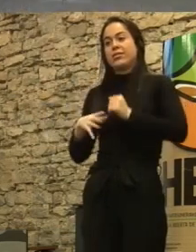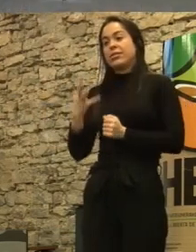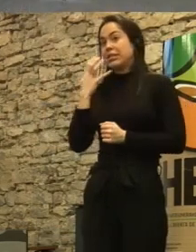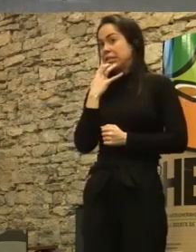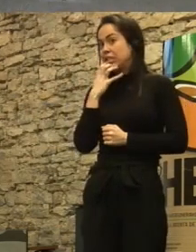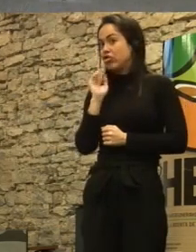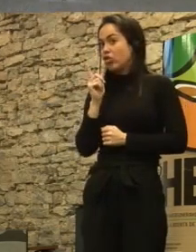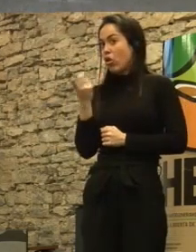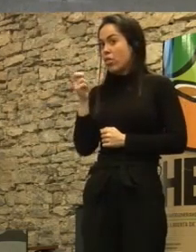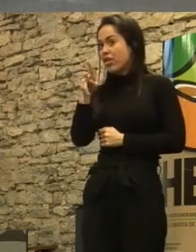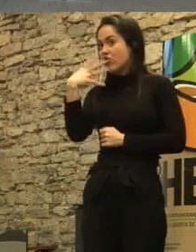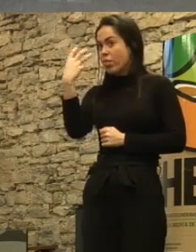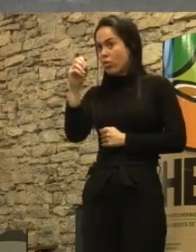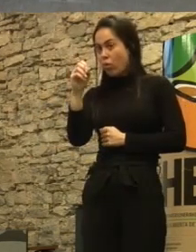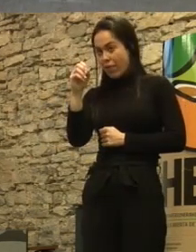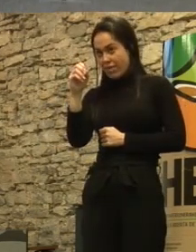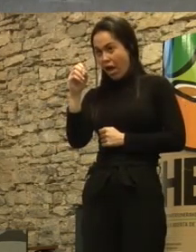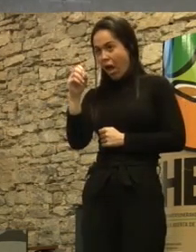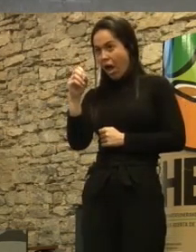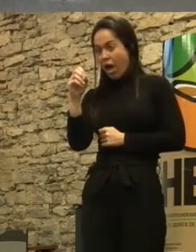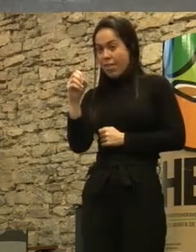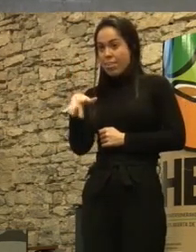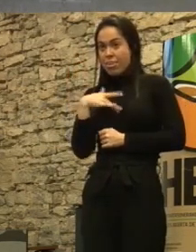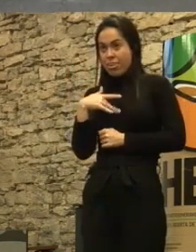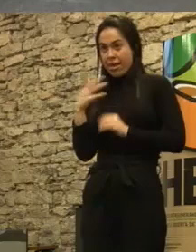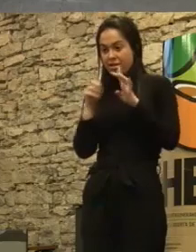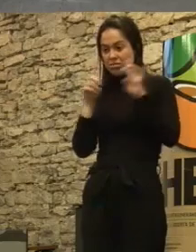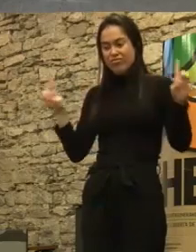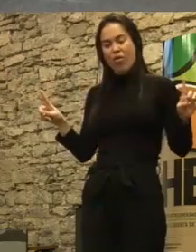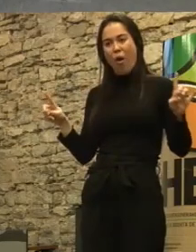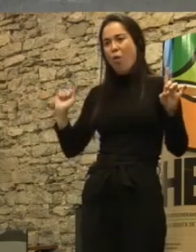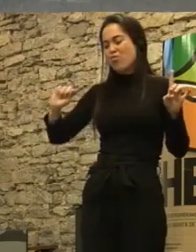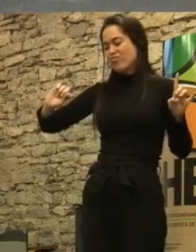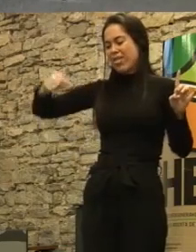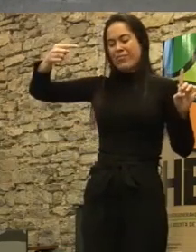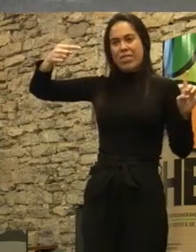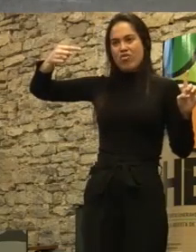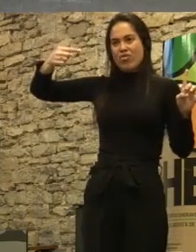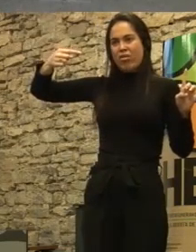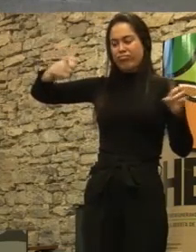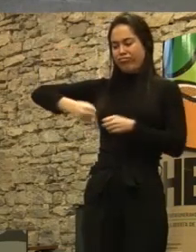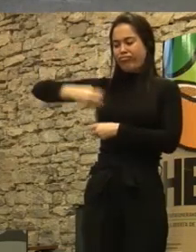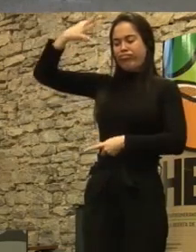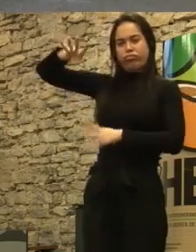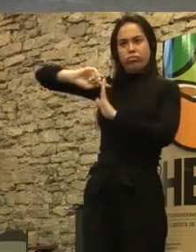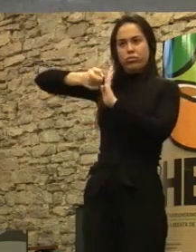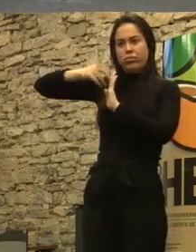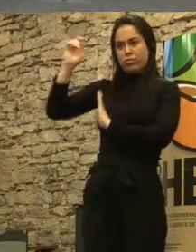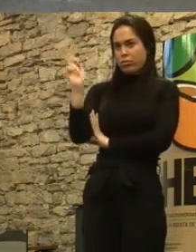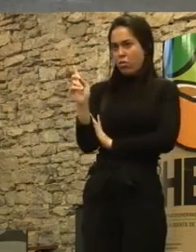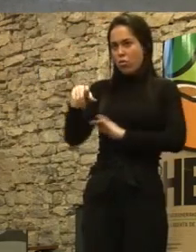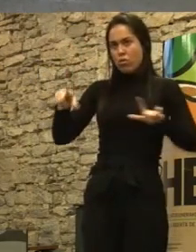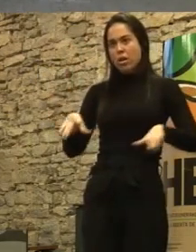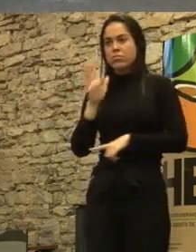año y es tu cuarto, no es todo un edificio vendido a una explotadora. Y además hay una serie de límites y un tercio del dinero